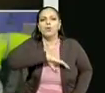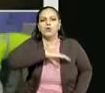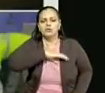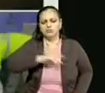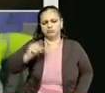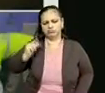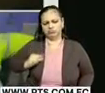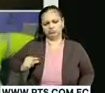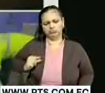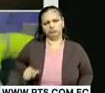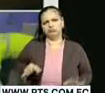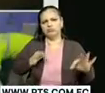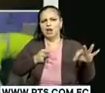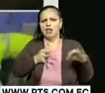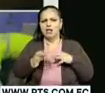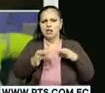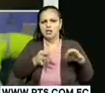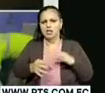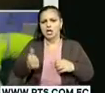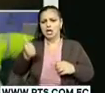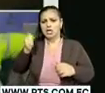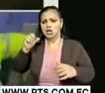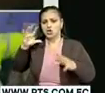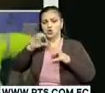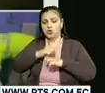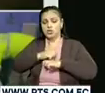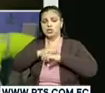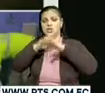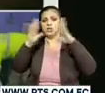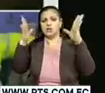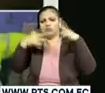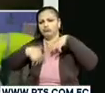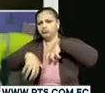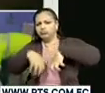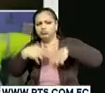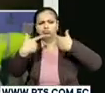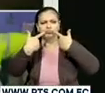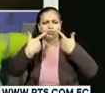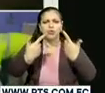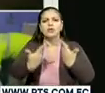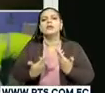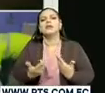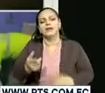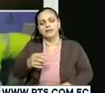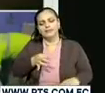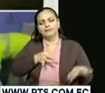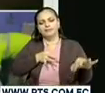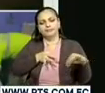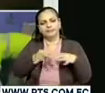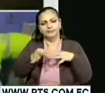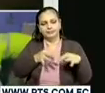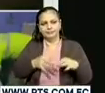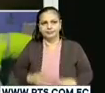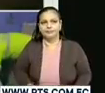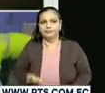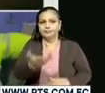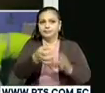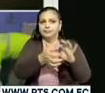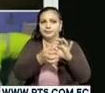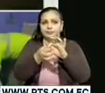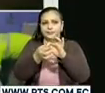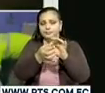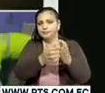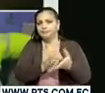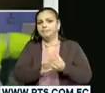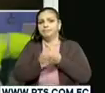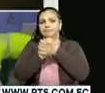este mega operativo policial. Queridos compañeros y amigos, es la información desde